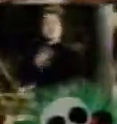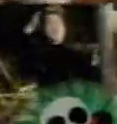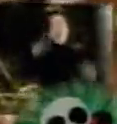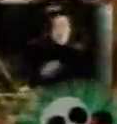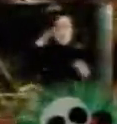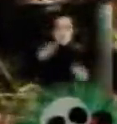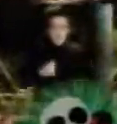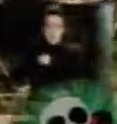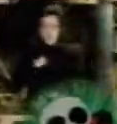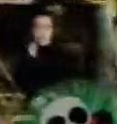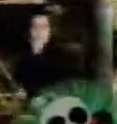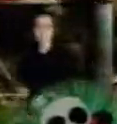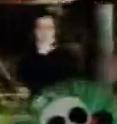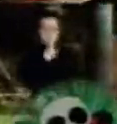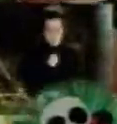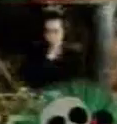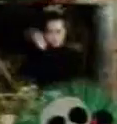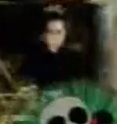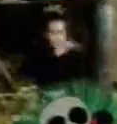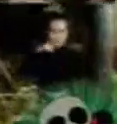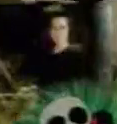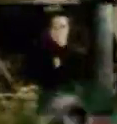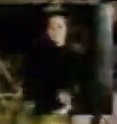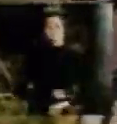no me pienso callar.